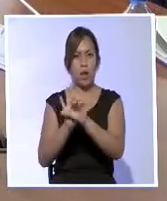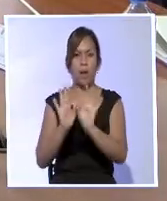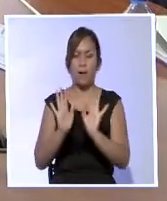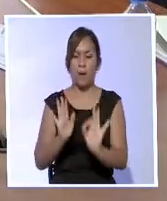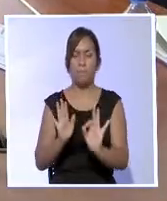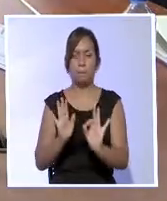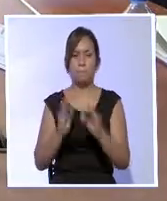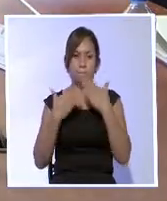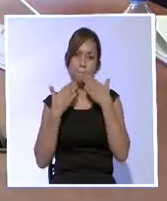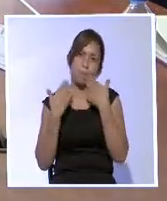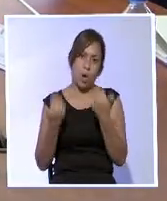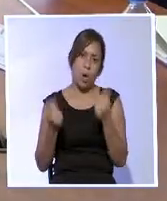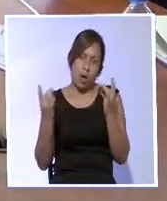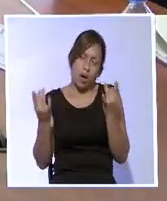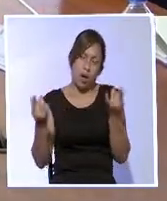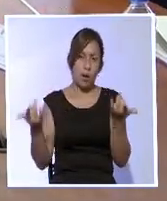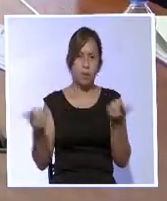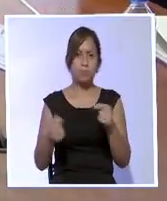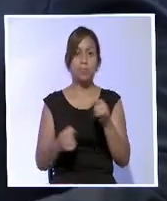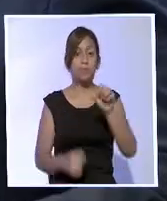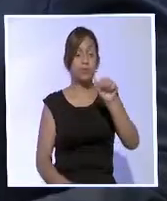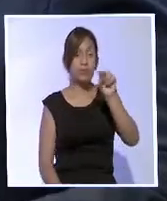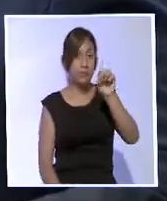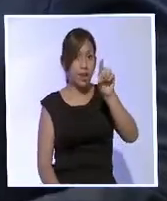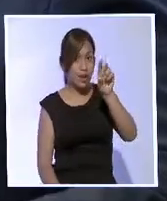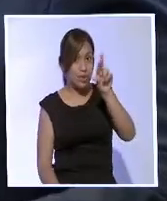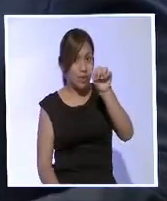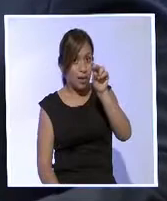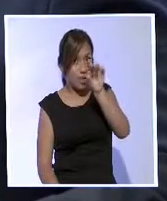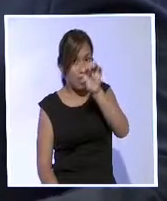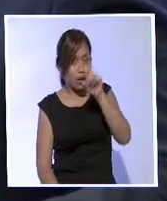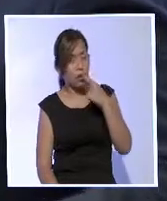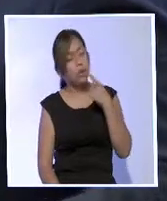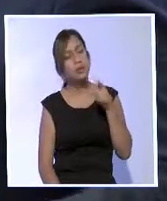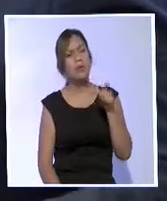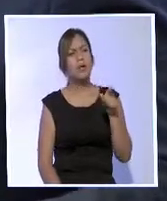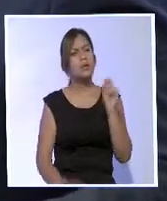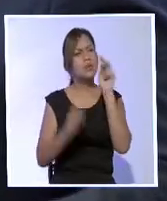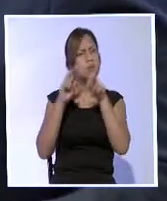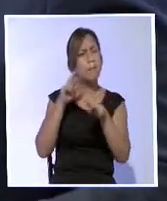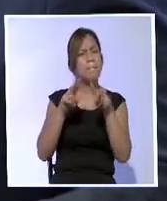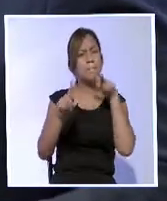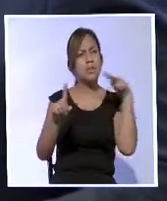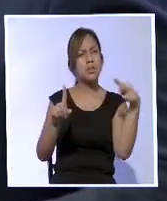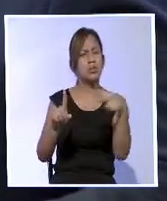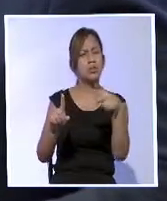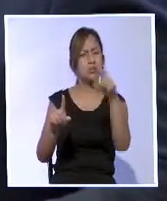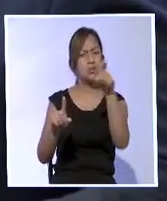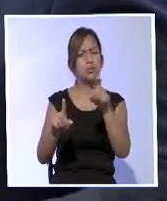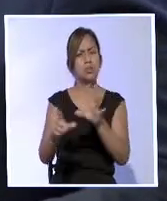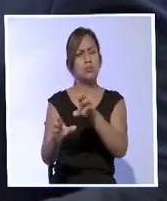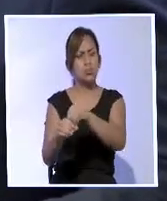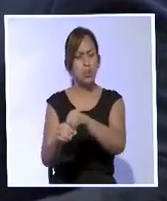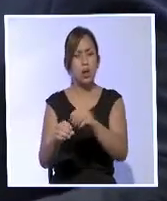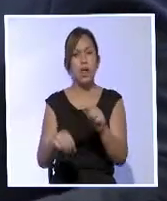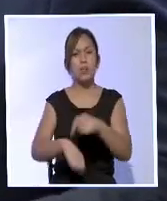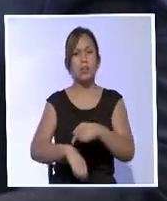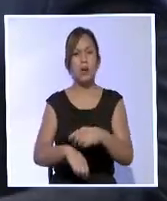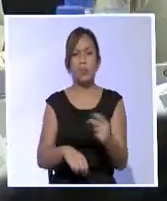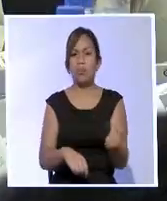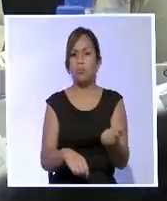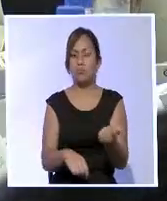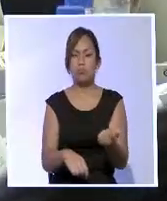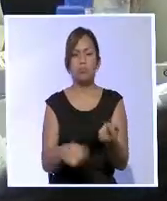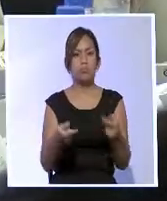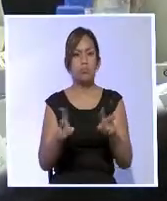vilma andrade consideró que en este proyecto es importante la visión de los usuarios con el fin de optimizar tiempo recursos